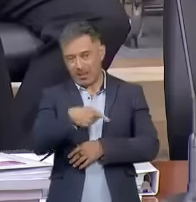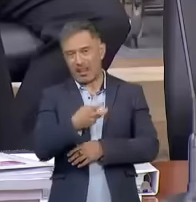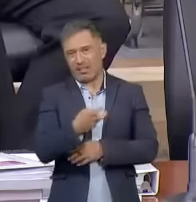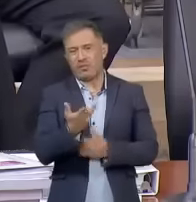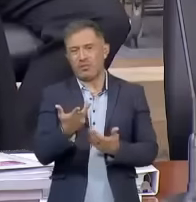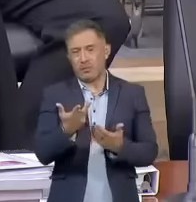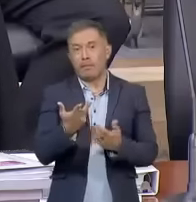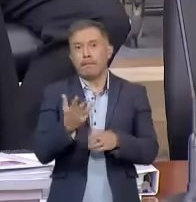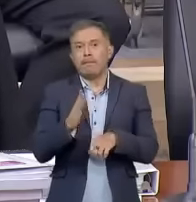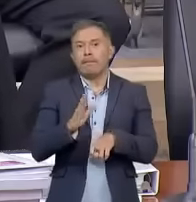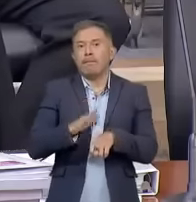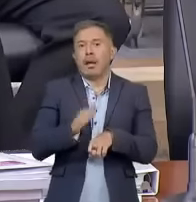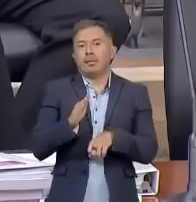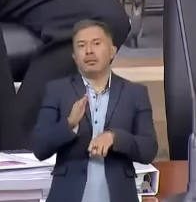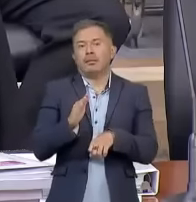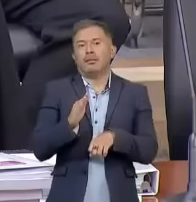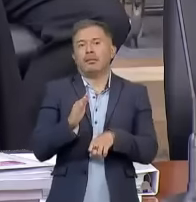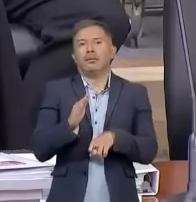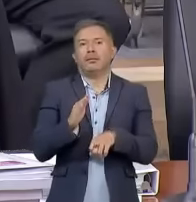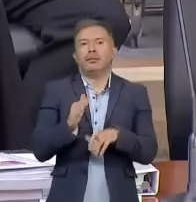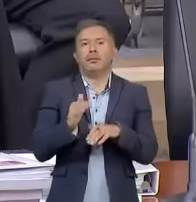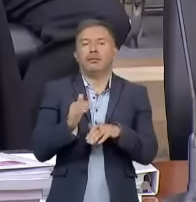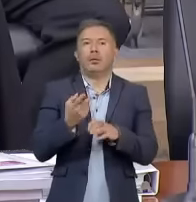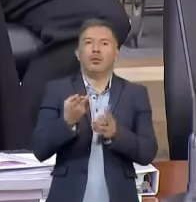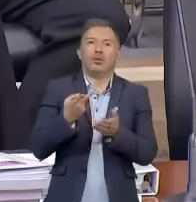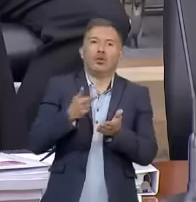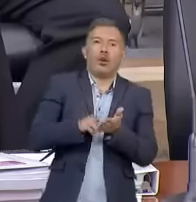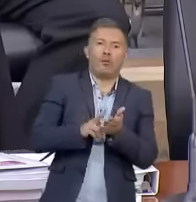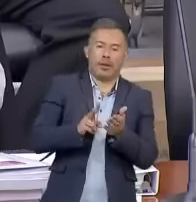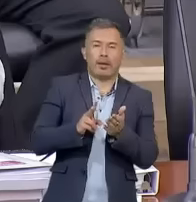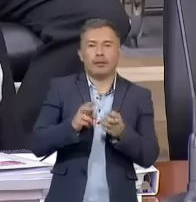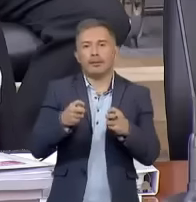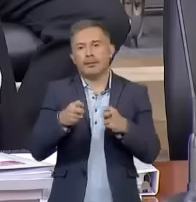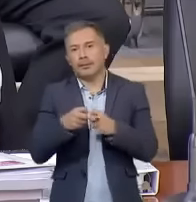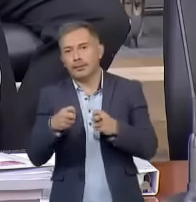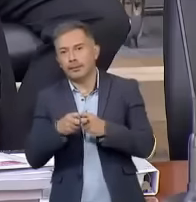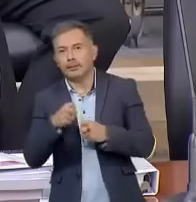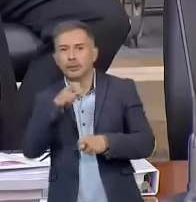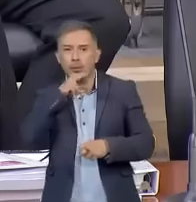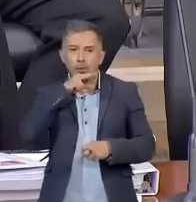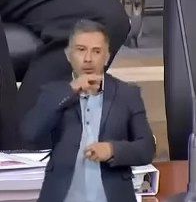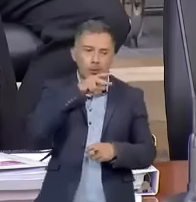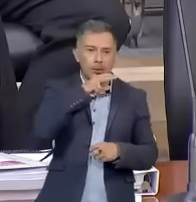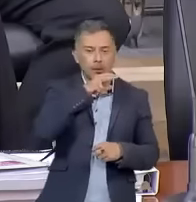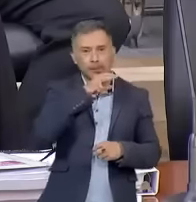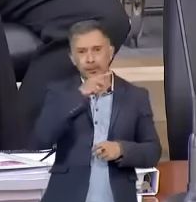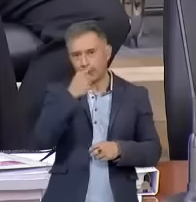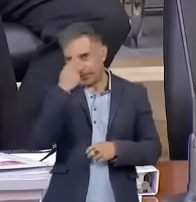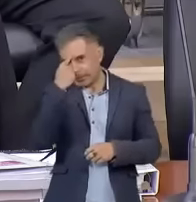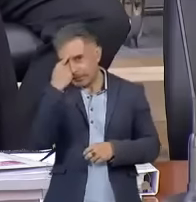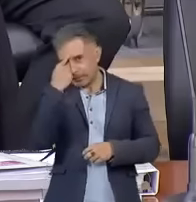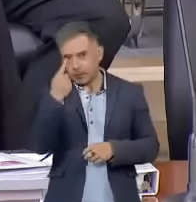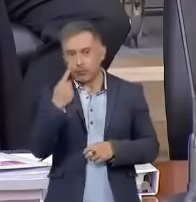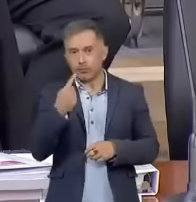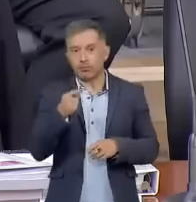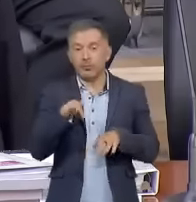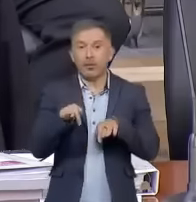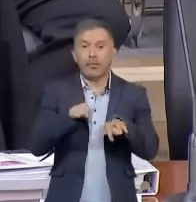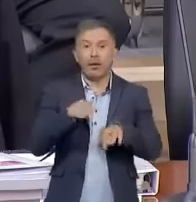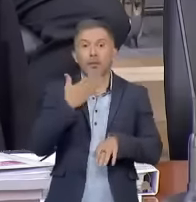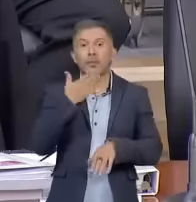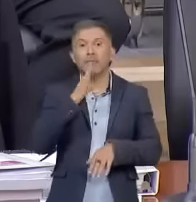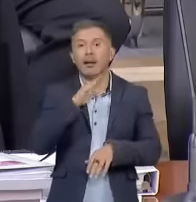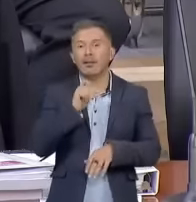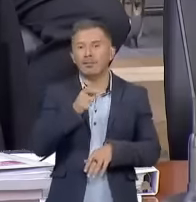tensiones adicionales genera preocupaciones sobre el desempeño Porque además como